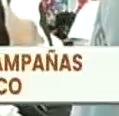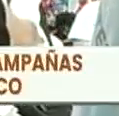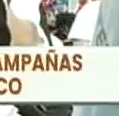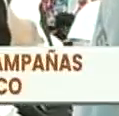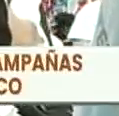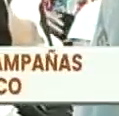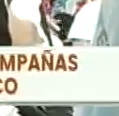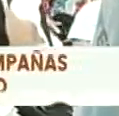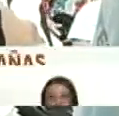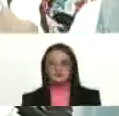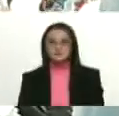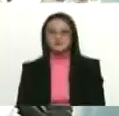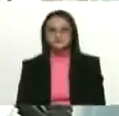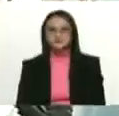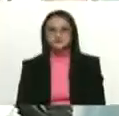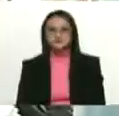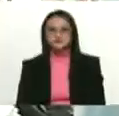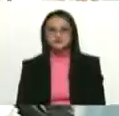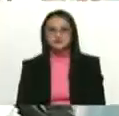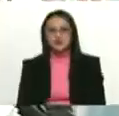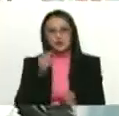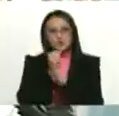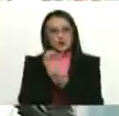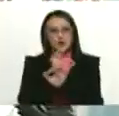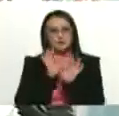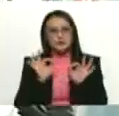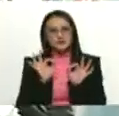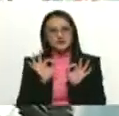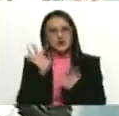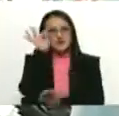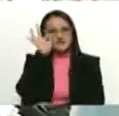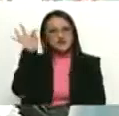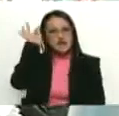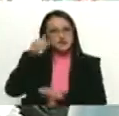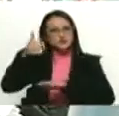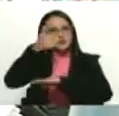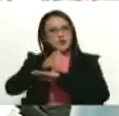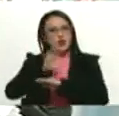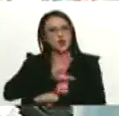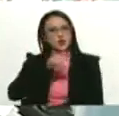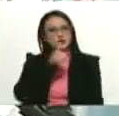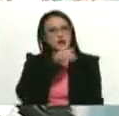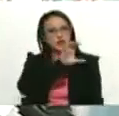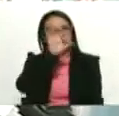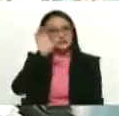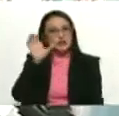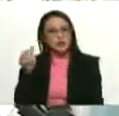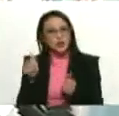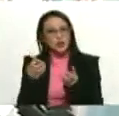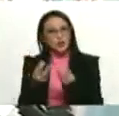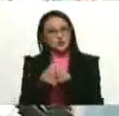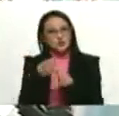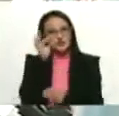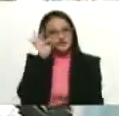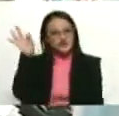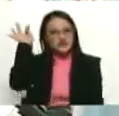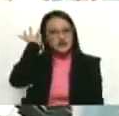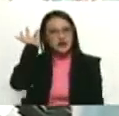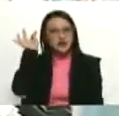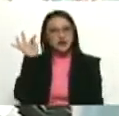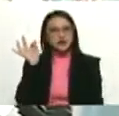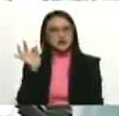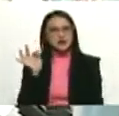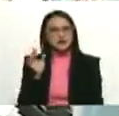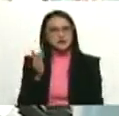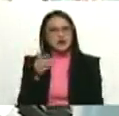particular, donde los fiscales superiores en los estados, junto con los fiscales